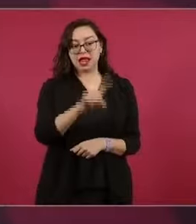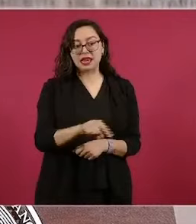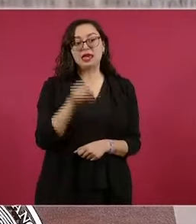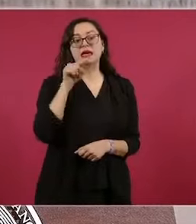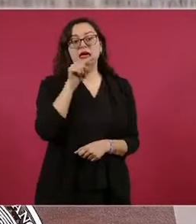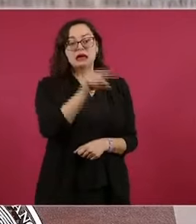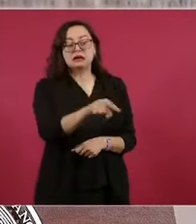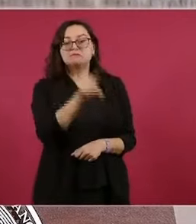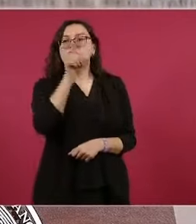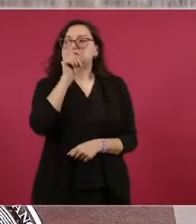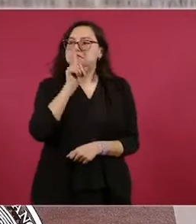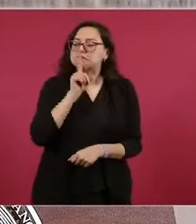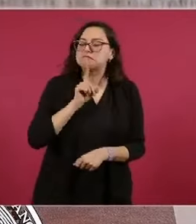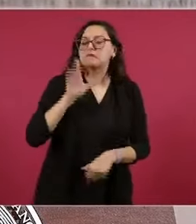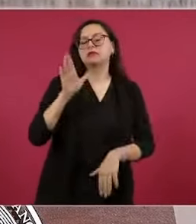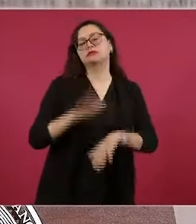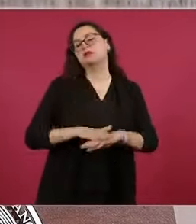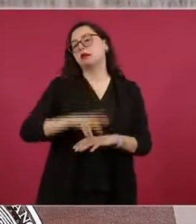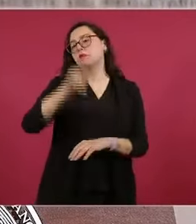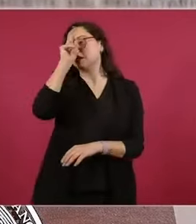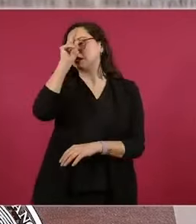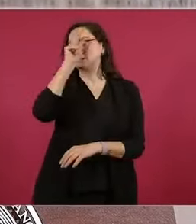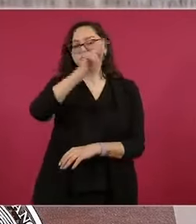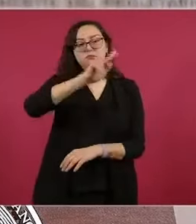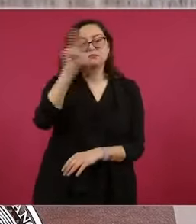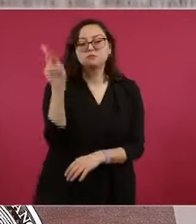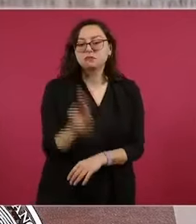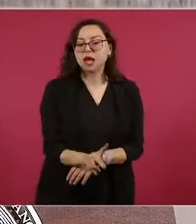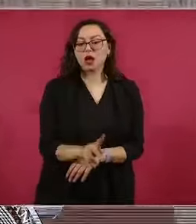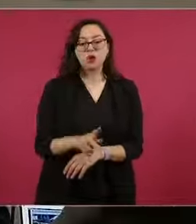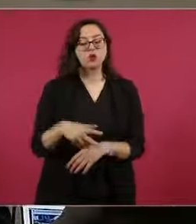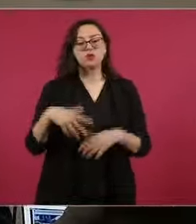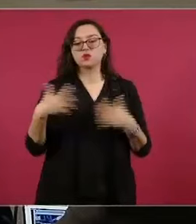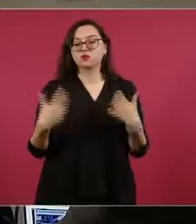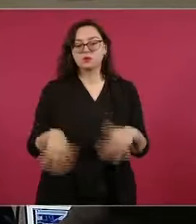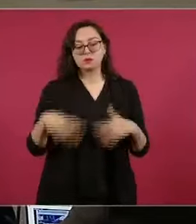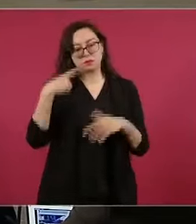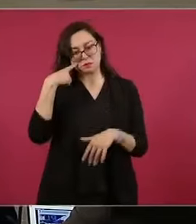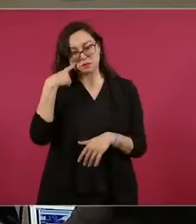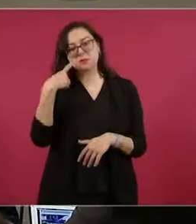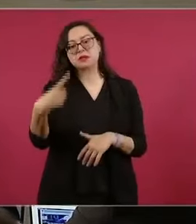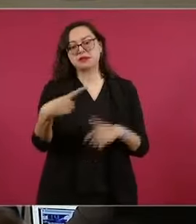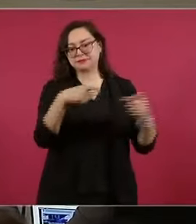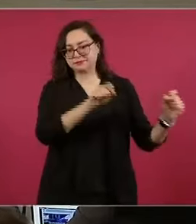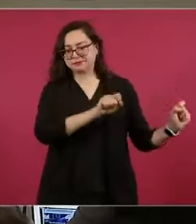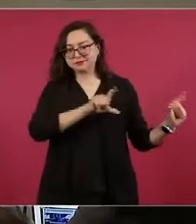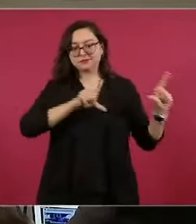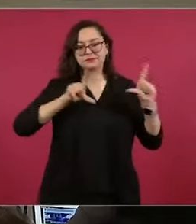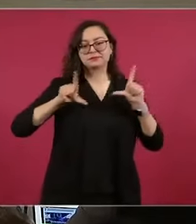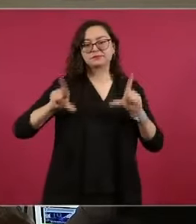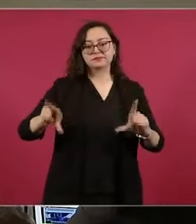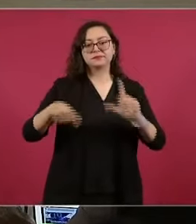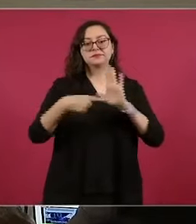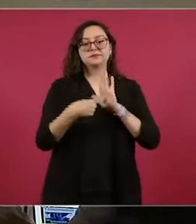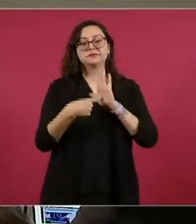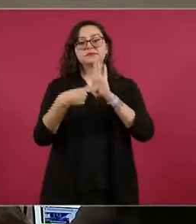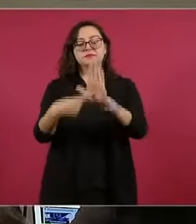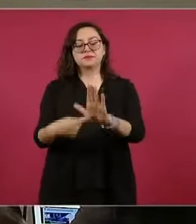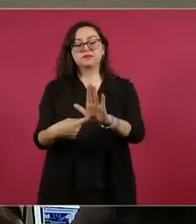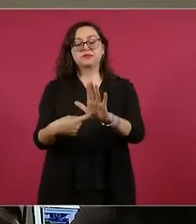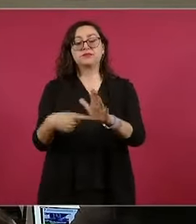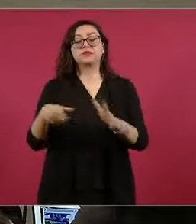lejos, aparece lo siguiente. Vamos a verlo aquí en la pantalla. Vemos que ante la mentira de este